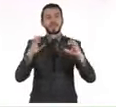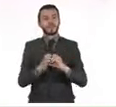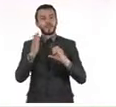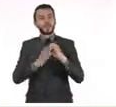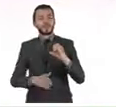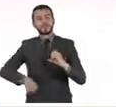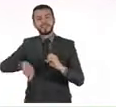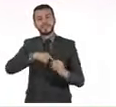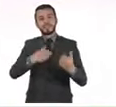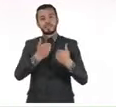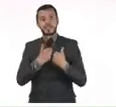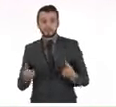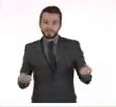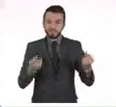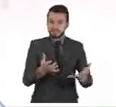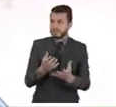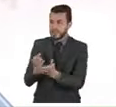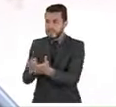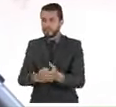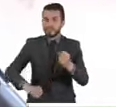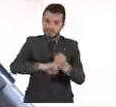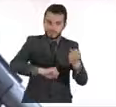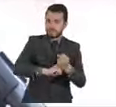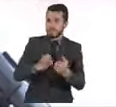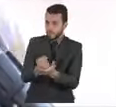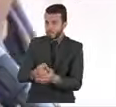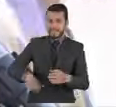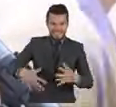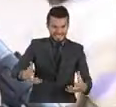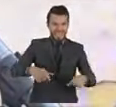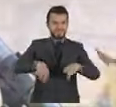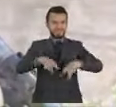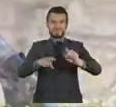esto es uno de los pilares de la competitividad de Bogotá. Muchas gracias.